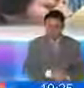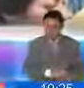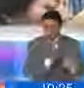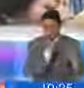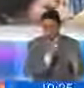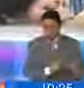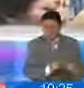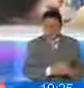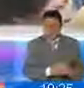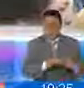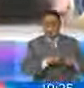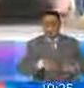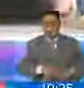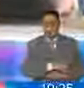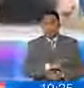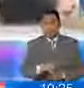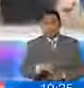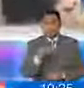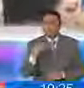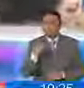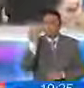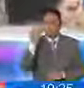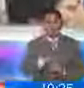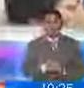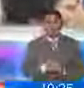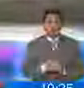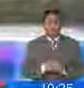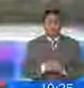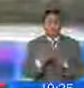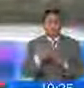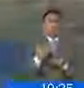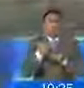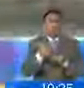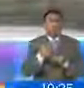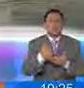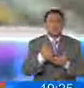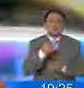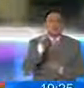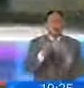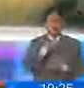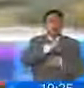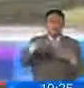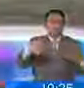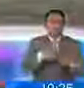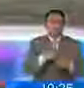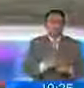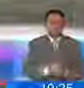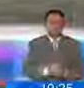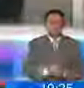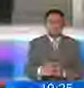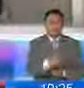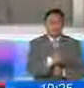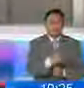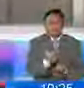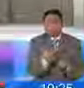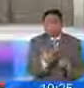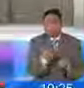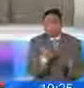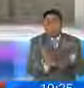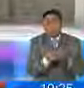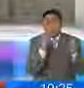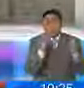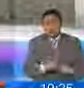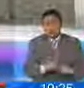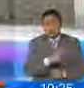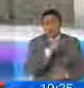El interés individual jamás puede estar por encima del interés colectivo. A decir del burgomaestre, no descarta la posibilidad de tomar medidas